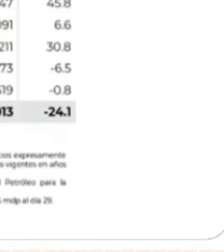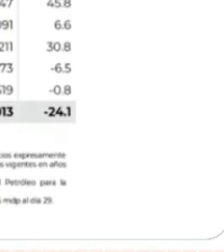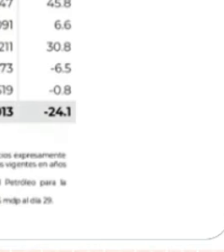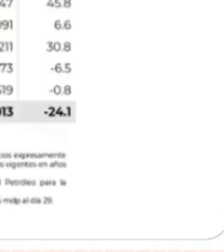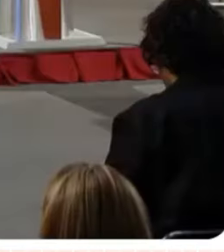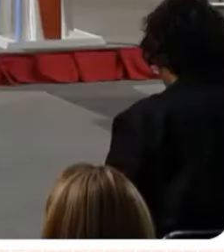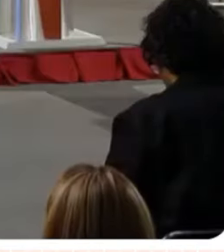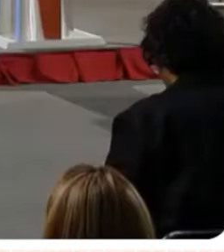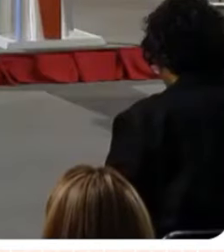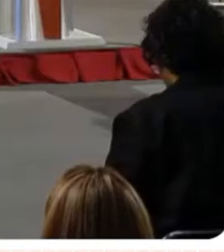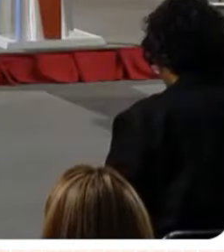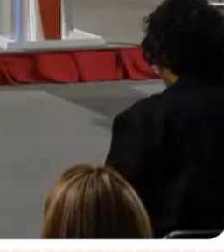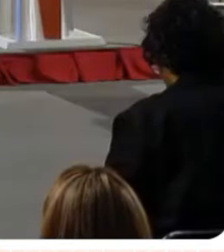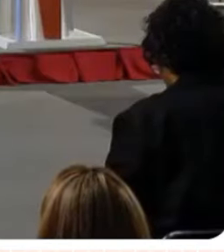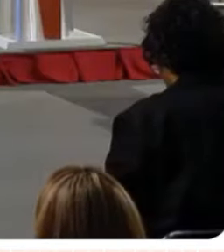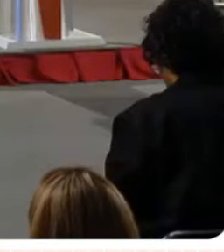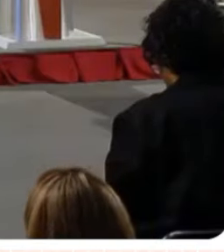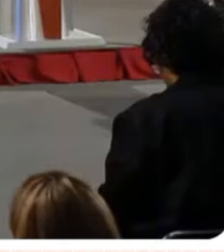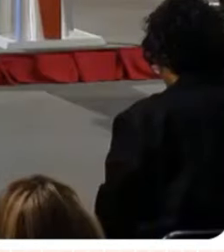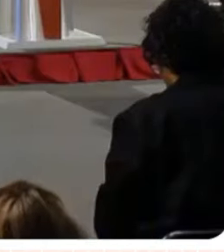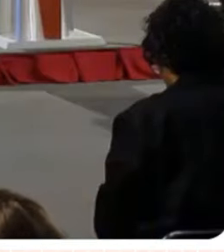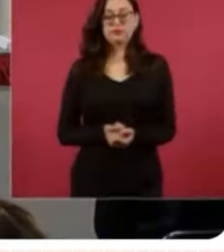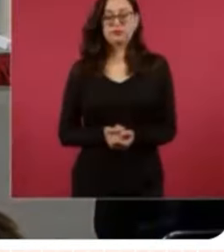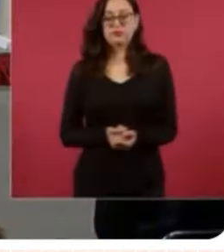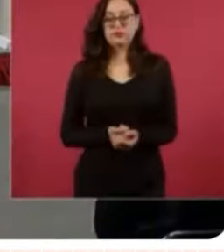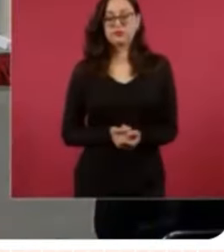2.630.000. ¿Cuánto?